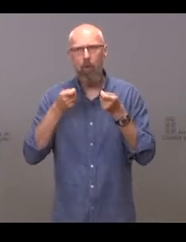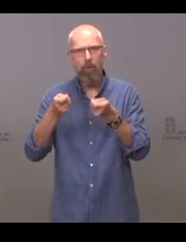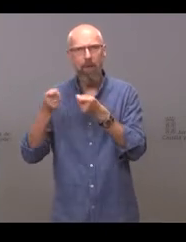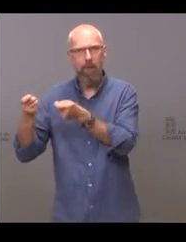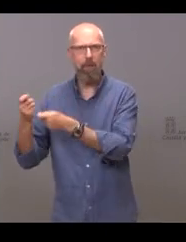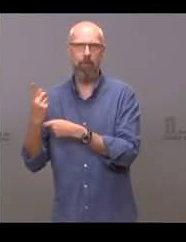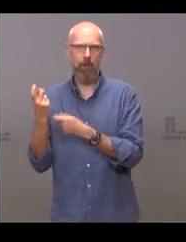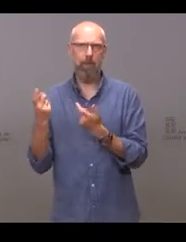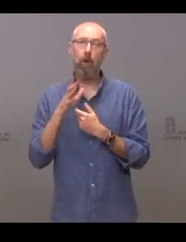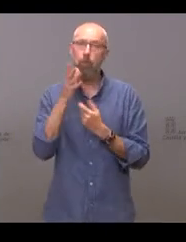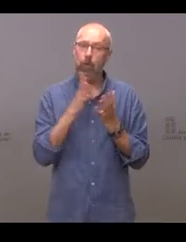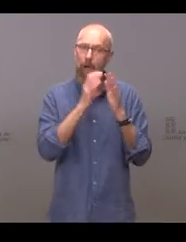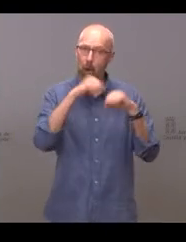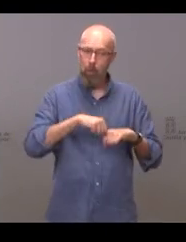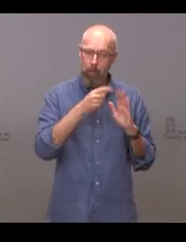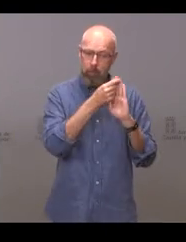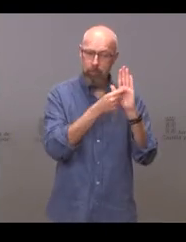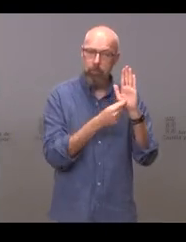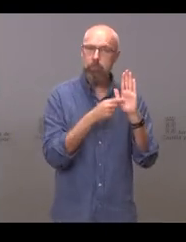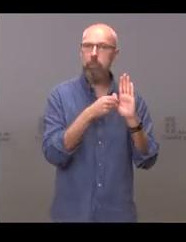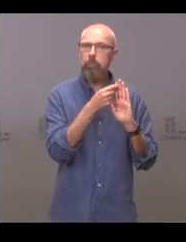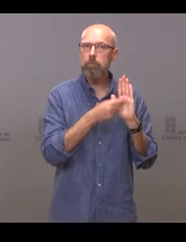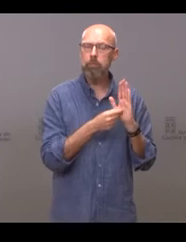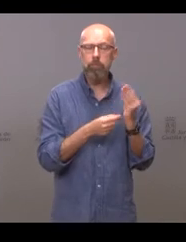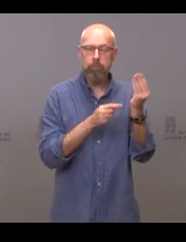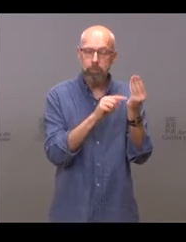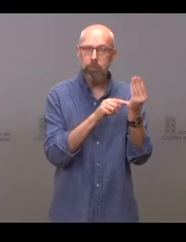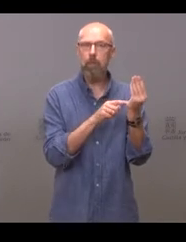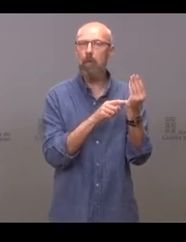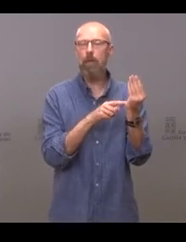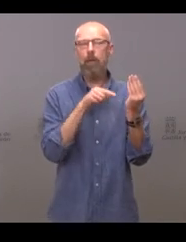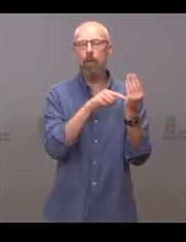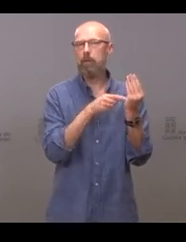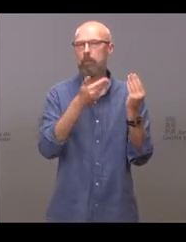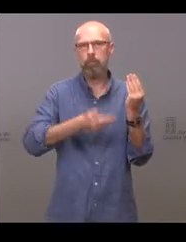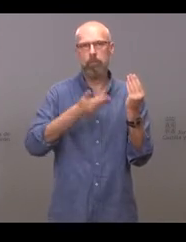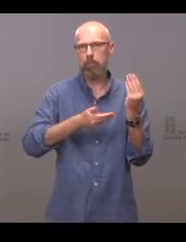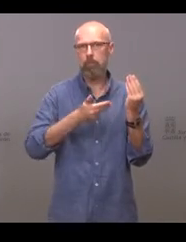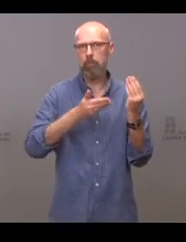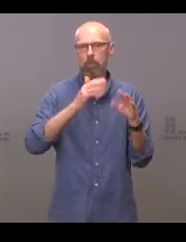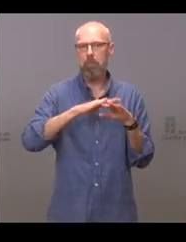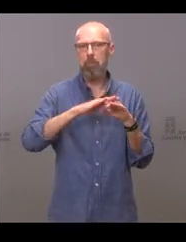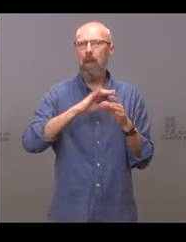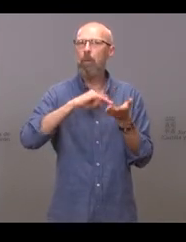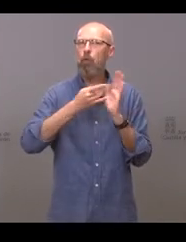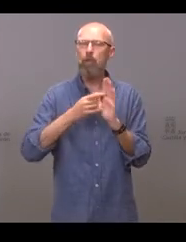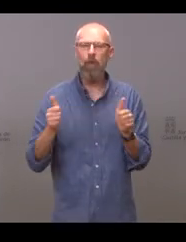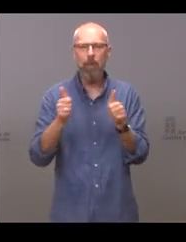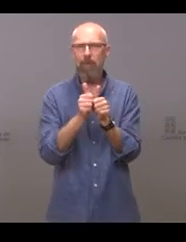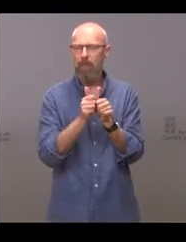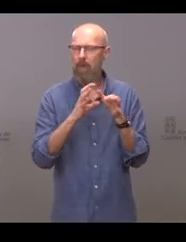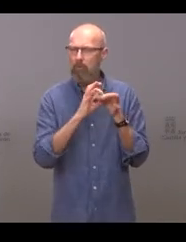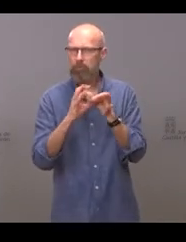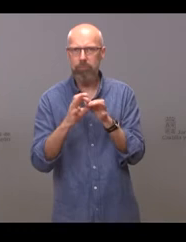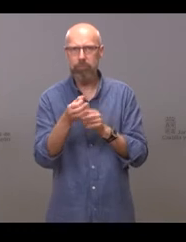acuerdo viene para nosotros a ser un aldabonazo más a ese proyecto de dependencia que sitúa en